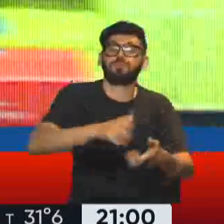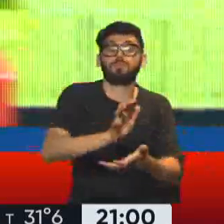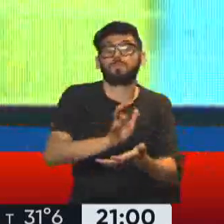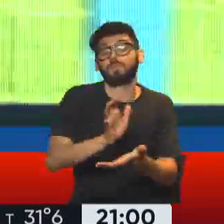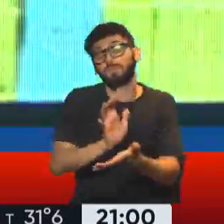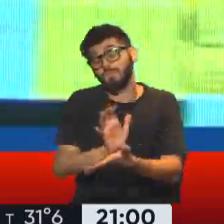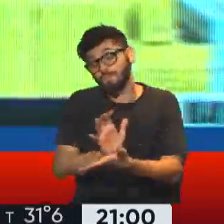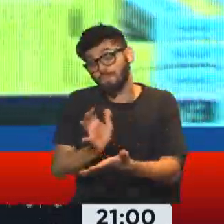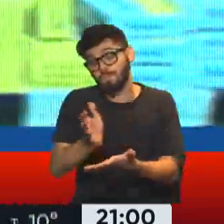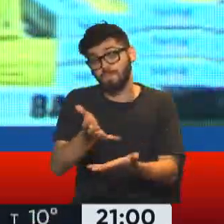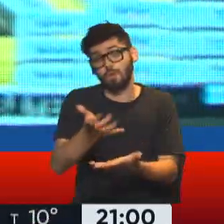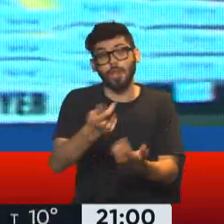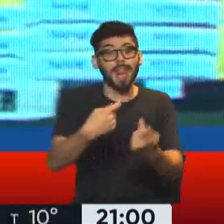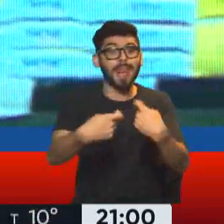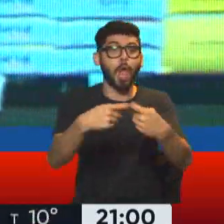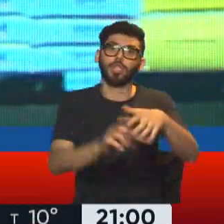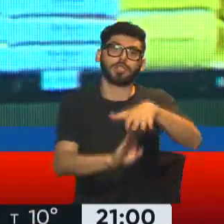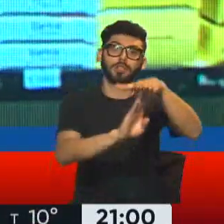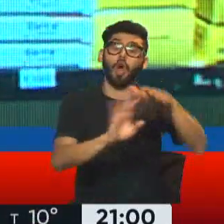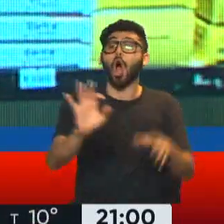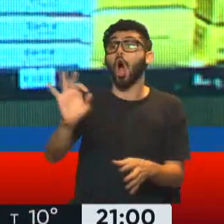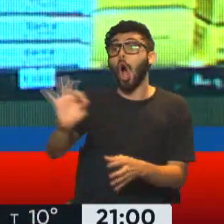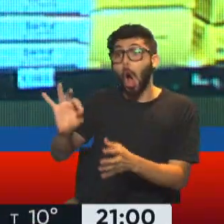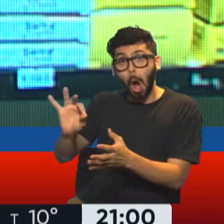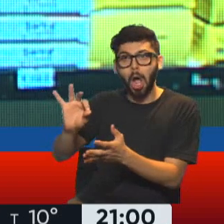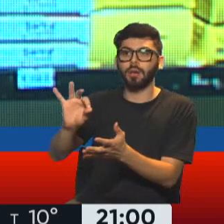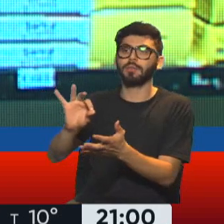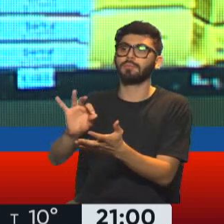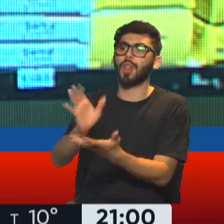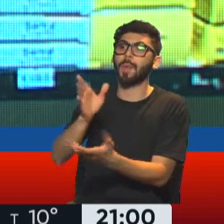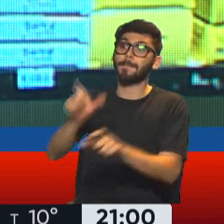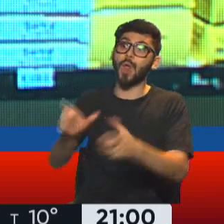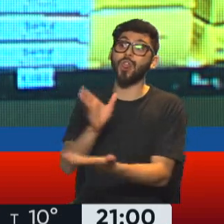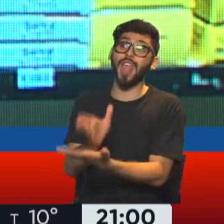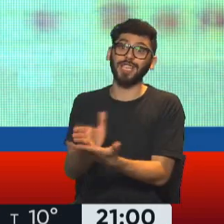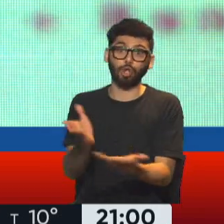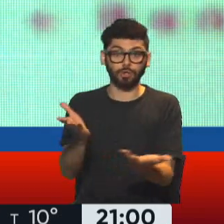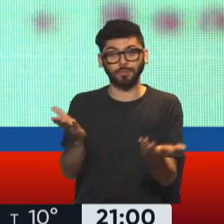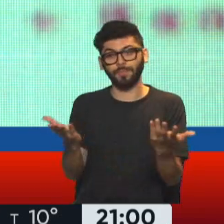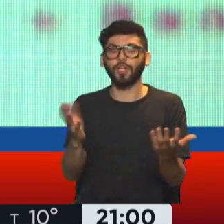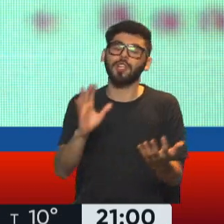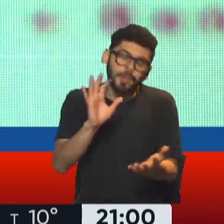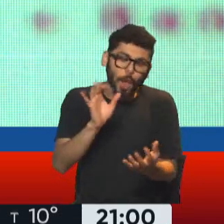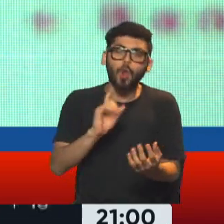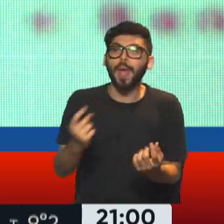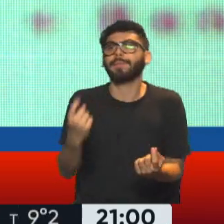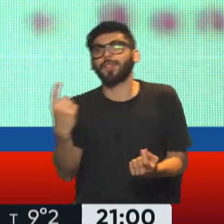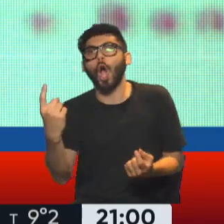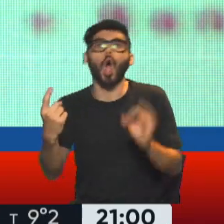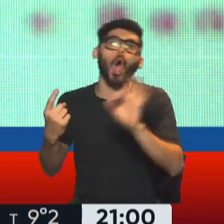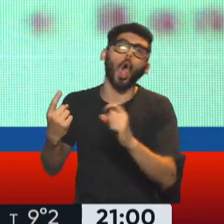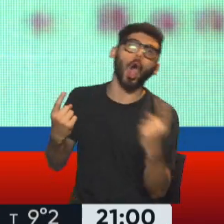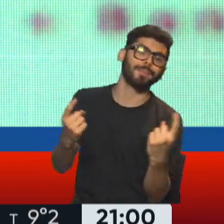que nada se privilegien los negocios o los derechos de las personas. Digo, no es que es uno u otro, pero me parece que primero